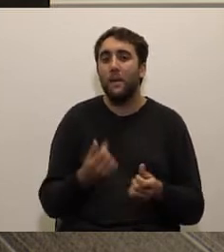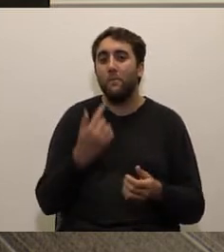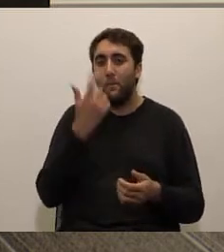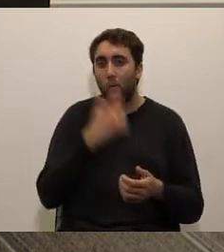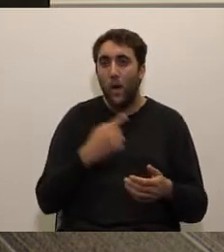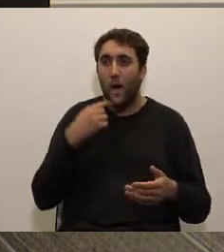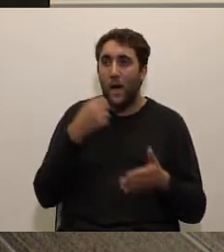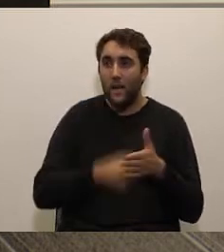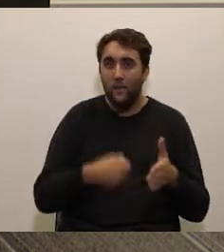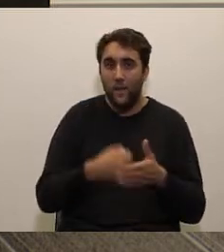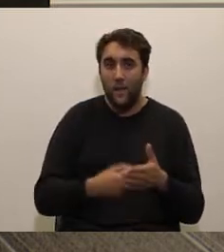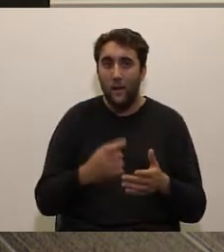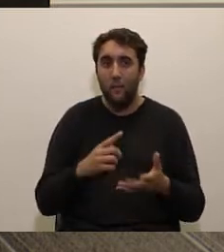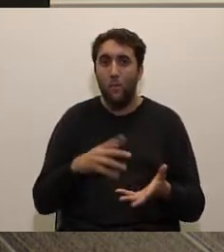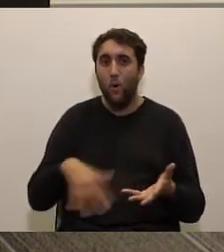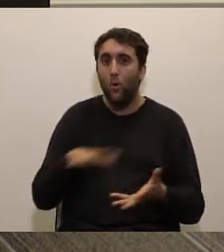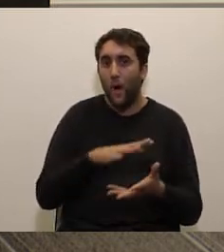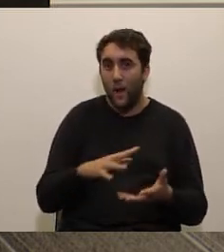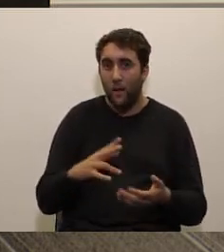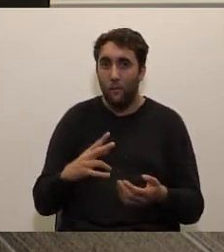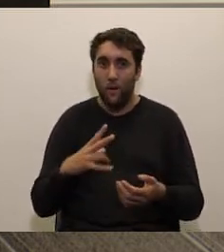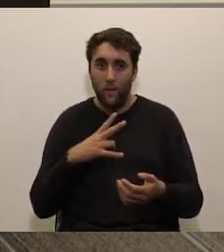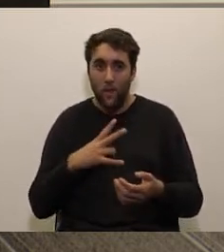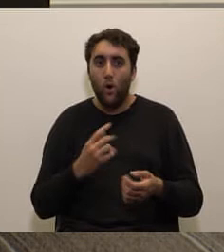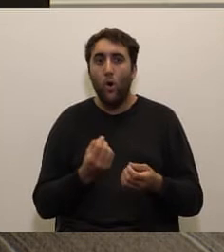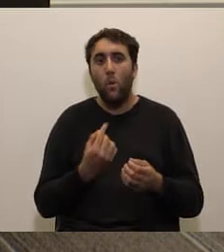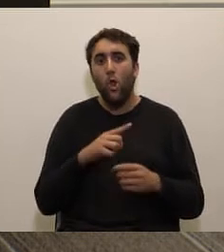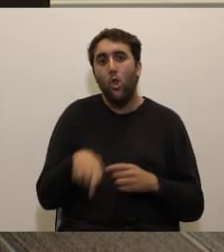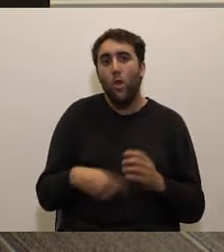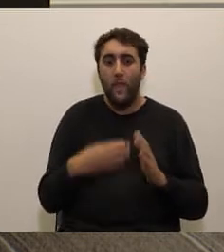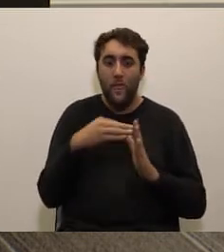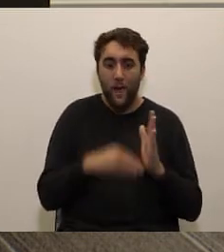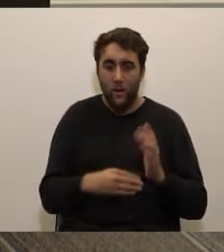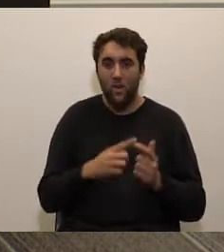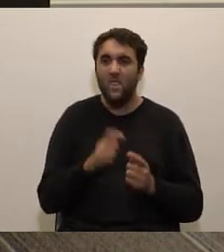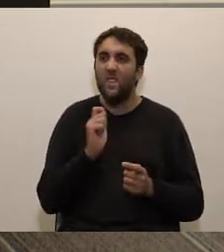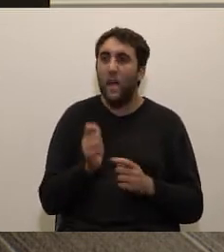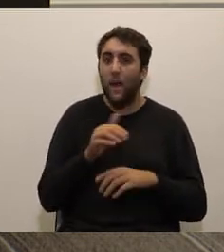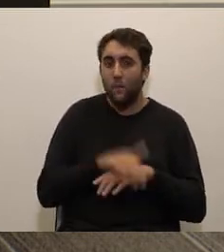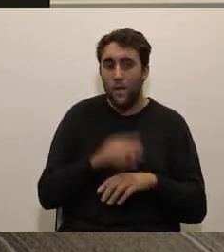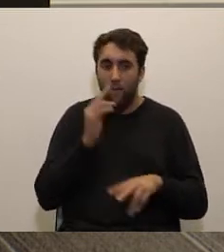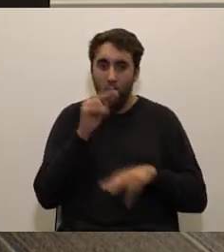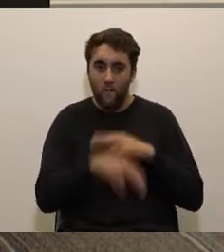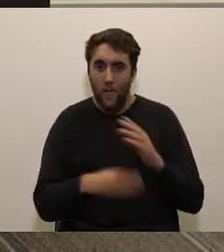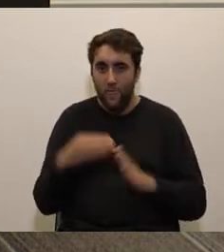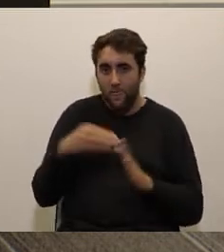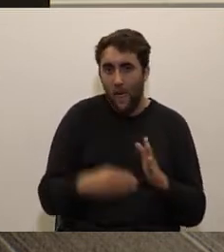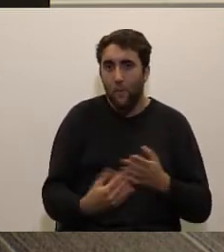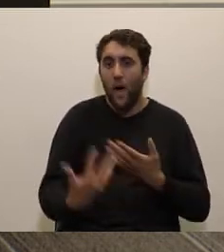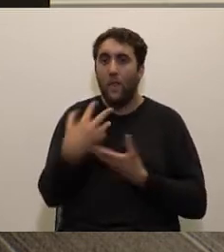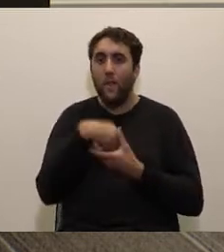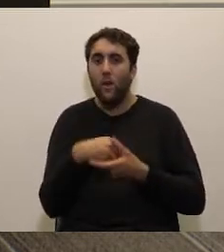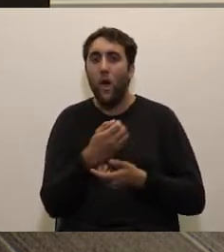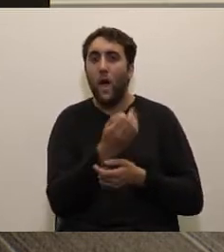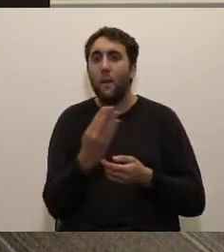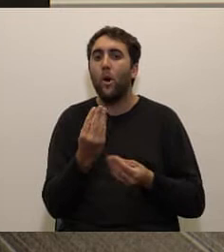espacio como este donde está todo desafiado, ¿no? Desde dónde se guardan nuestros datos, dónde se almacenan, quiénes los tienen, qué algoritmos son los que privilegian un